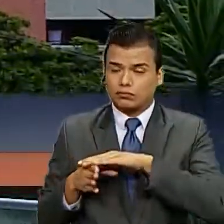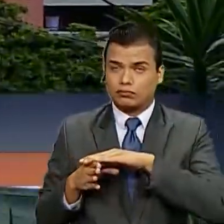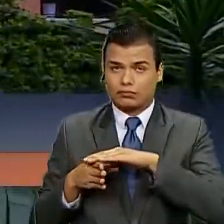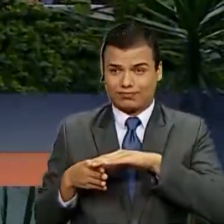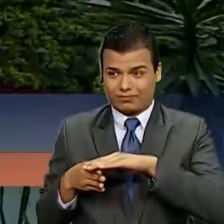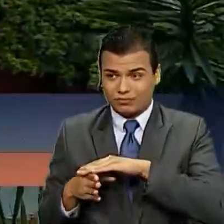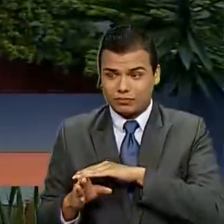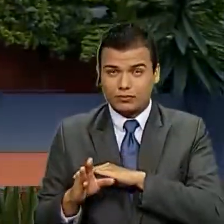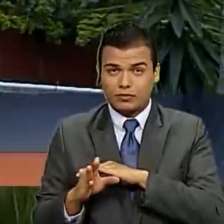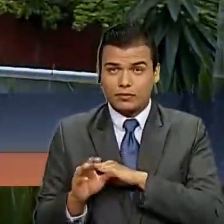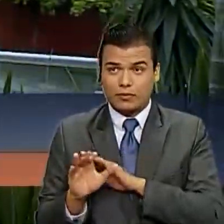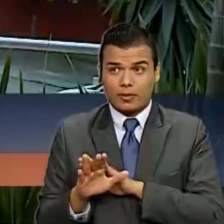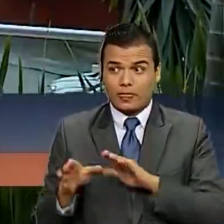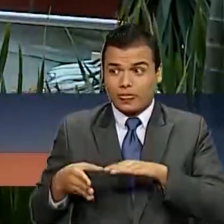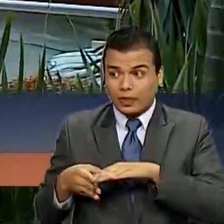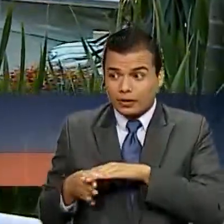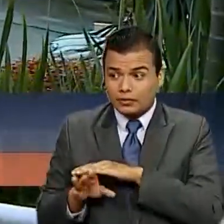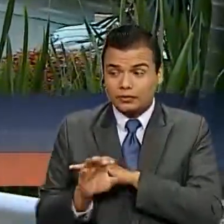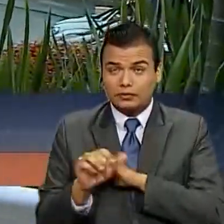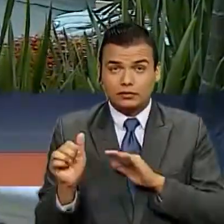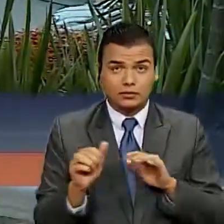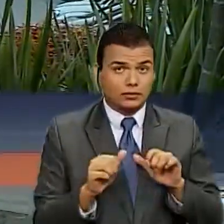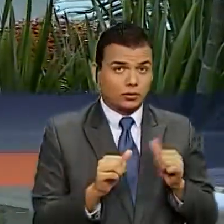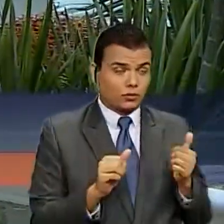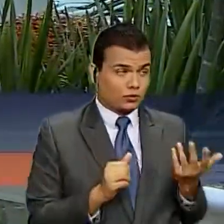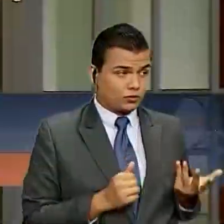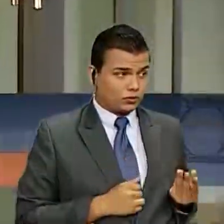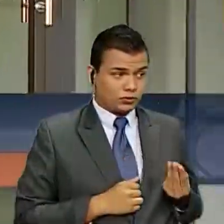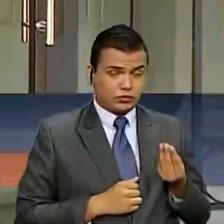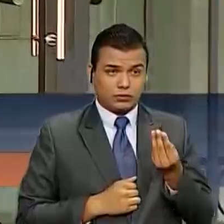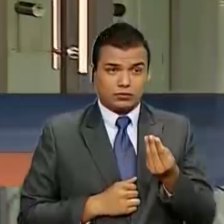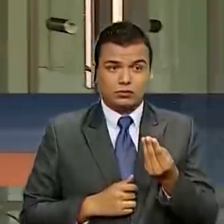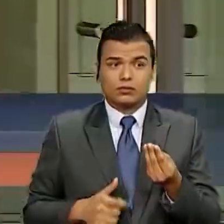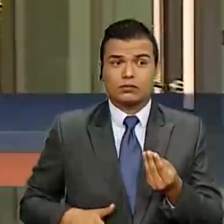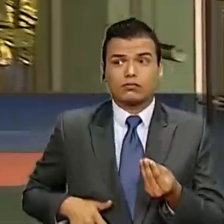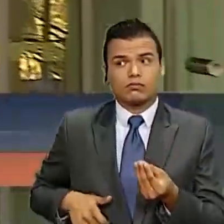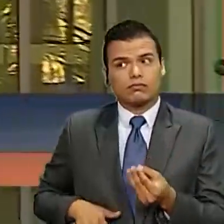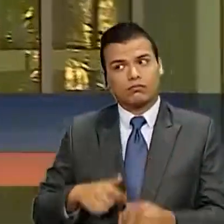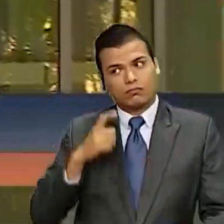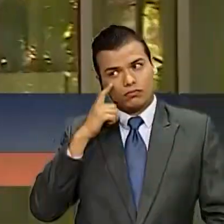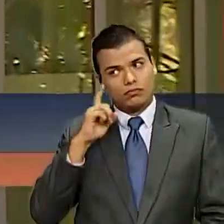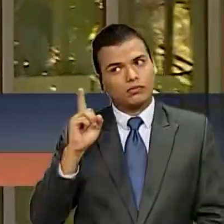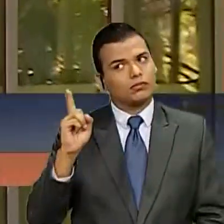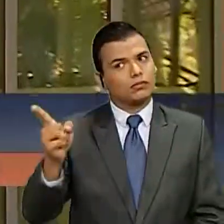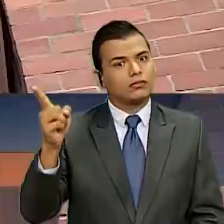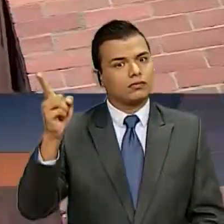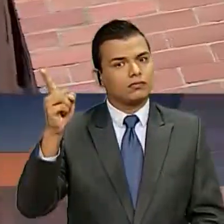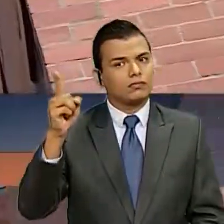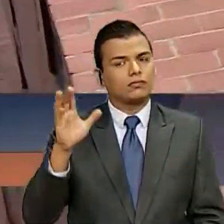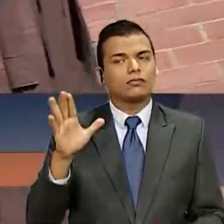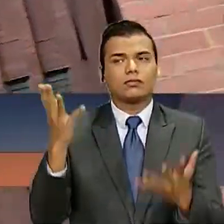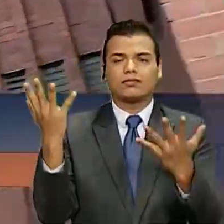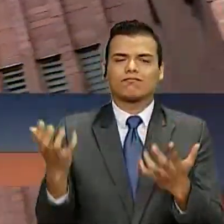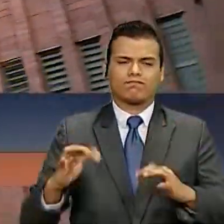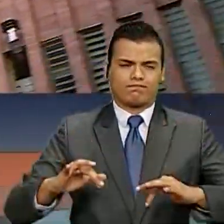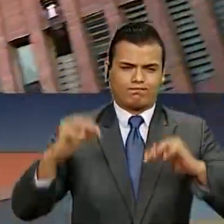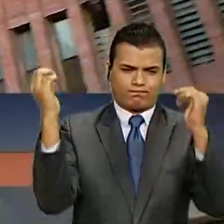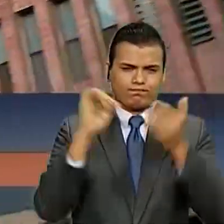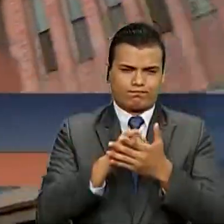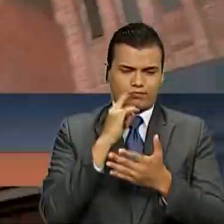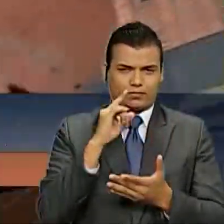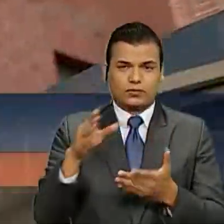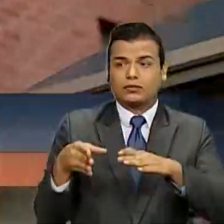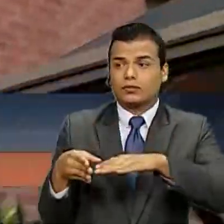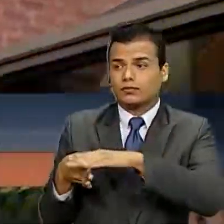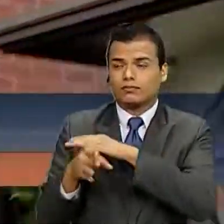sucede esto, otros sujetos pues abordan al guarda de seguridad y con arma de fuego lo intimidan para tratar de que abriera las otras puertas de entrada